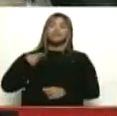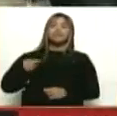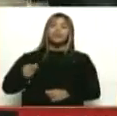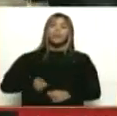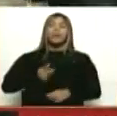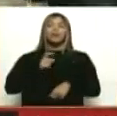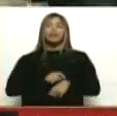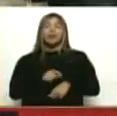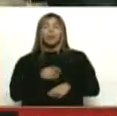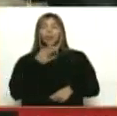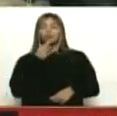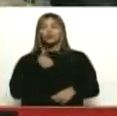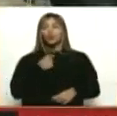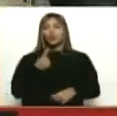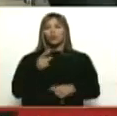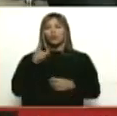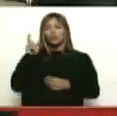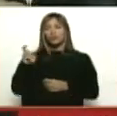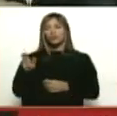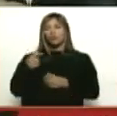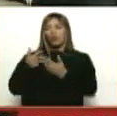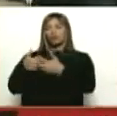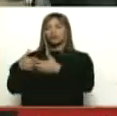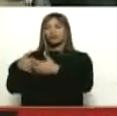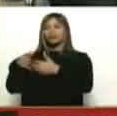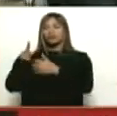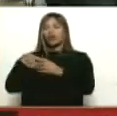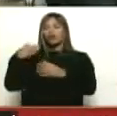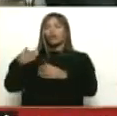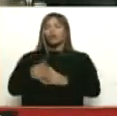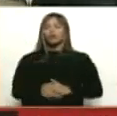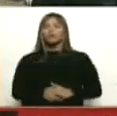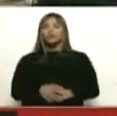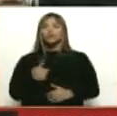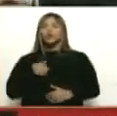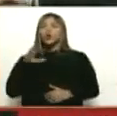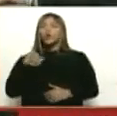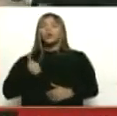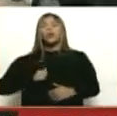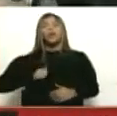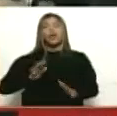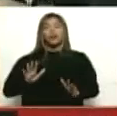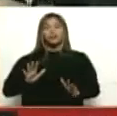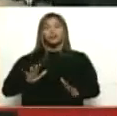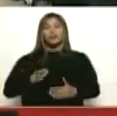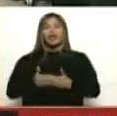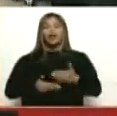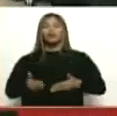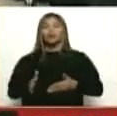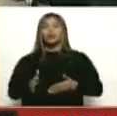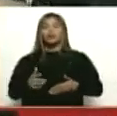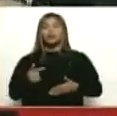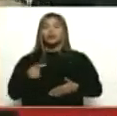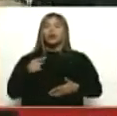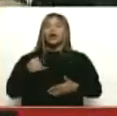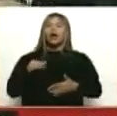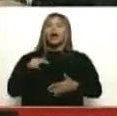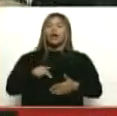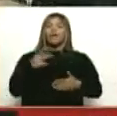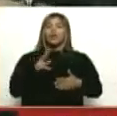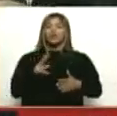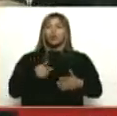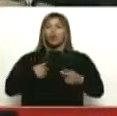tengo un proveedor de Venezuela, soy un comprador de cualquier materia prima, y tengo un proveedor que me lo está ofreciendo desde